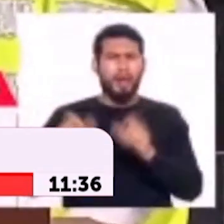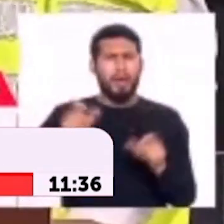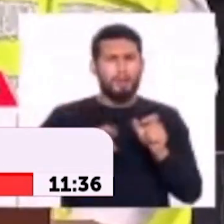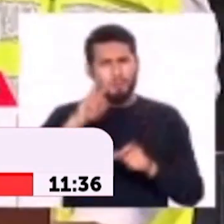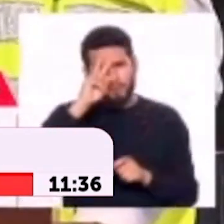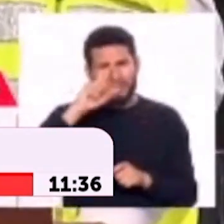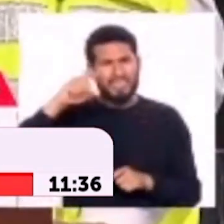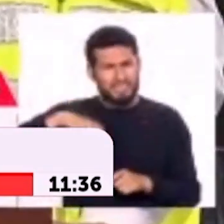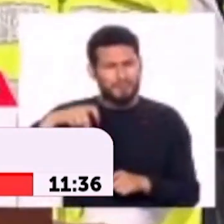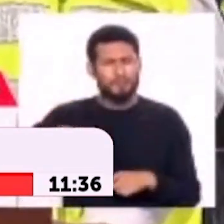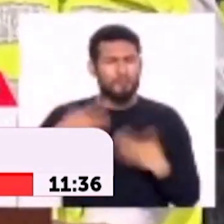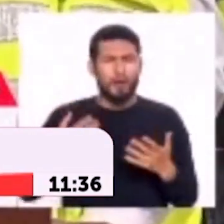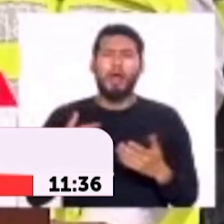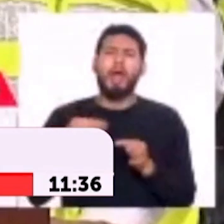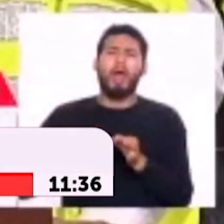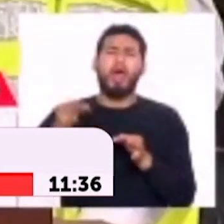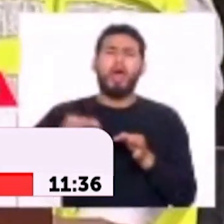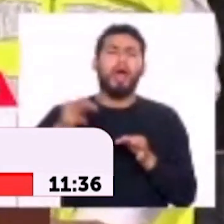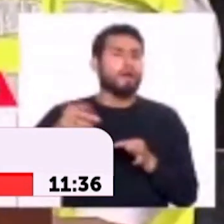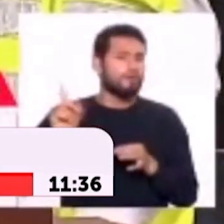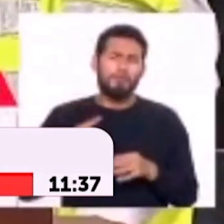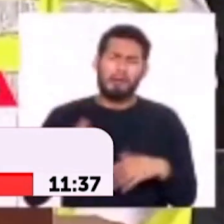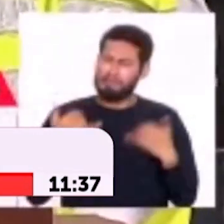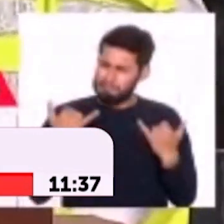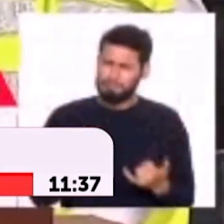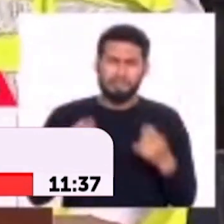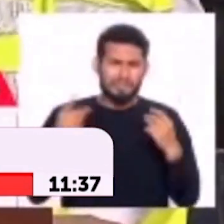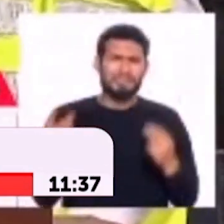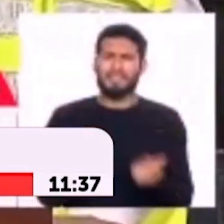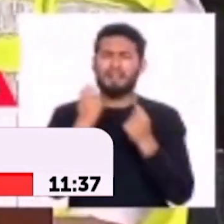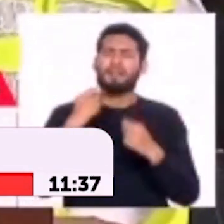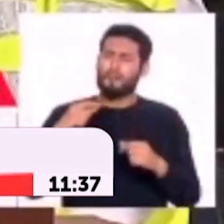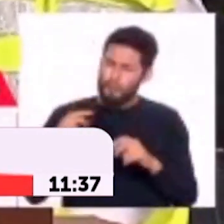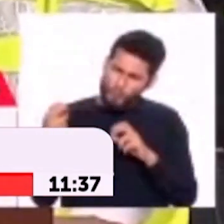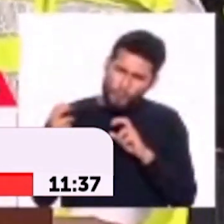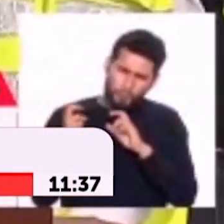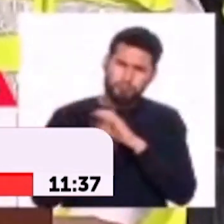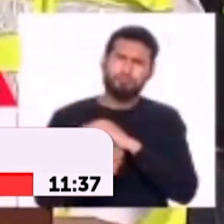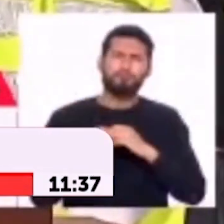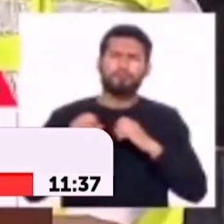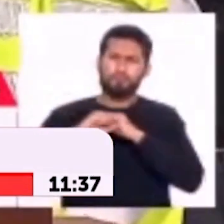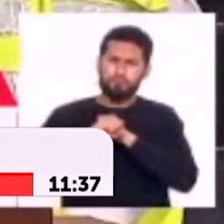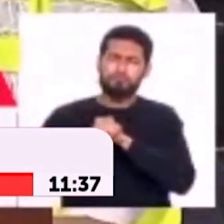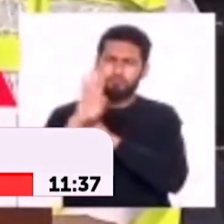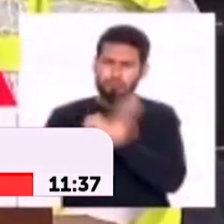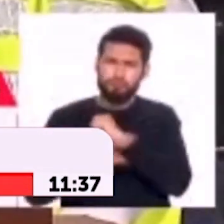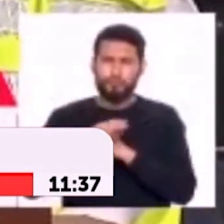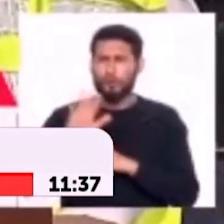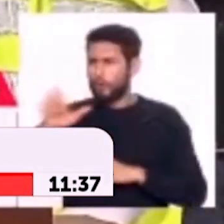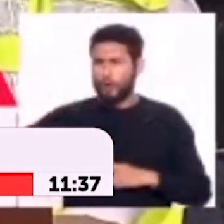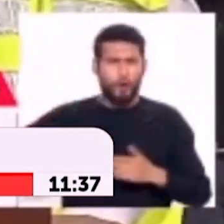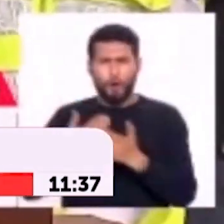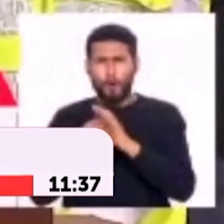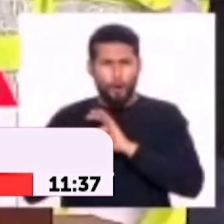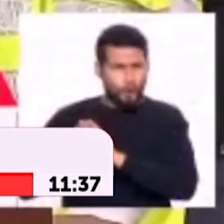un sistema de transporte rápido, moderno y seguro. Unidos